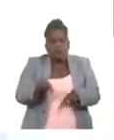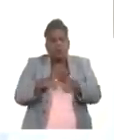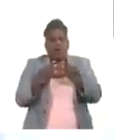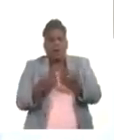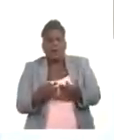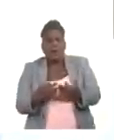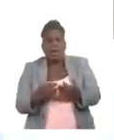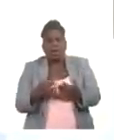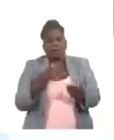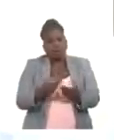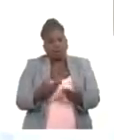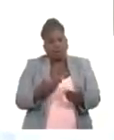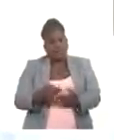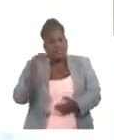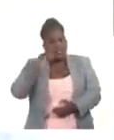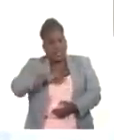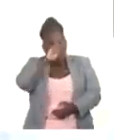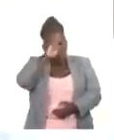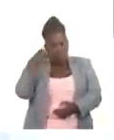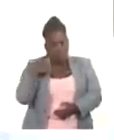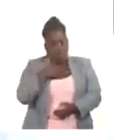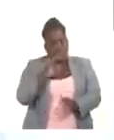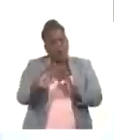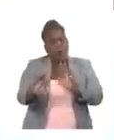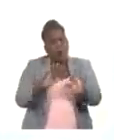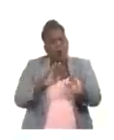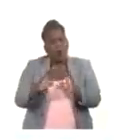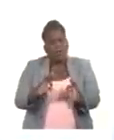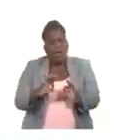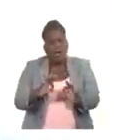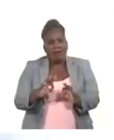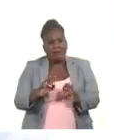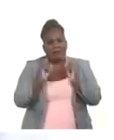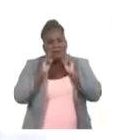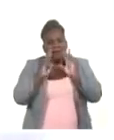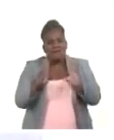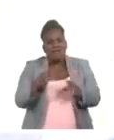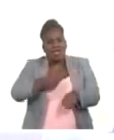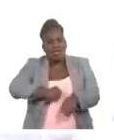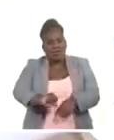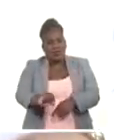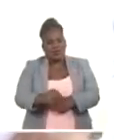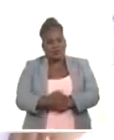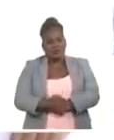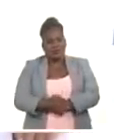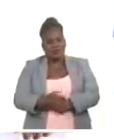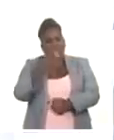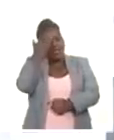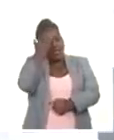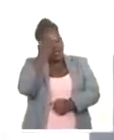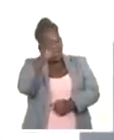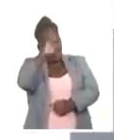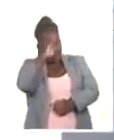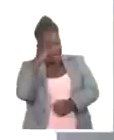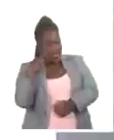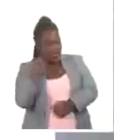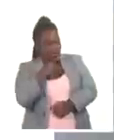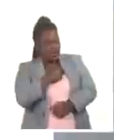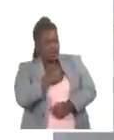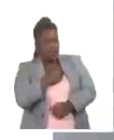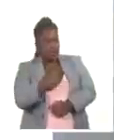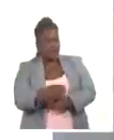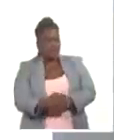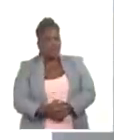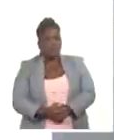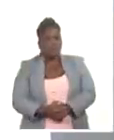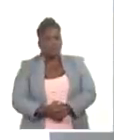médicos están haciendo todo lo posible por salvar la vida de sus niños. Gracias, doctora, por toda esta información brindada a nuestra teleaudiencia.